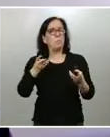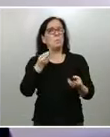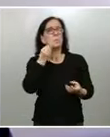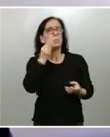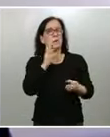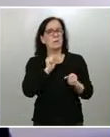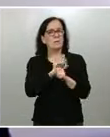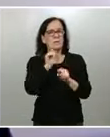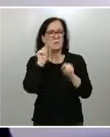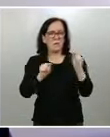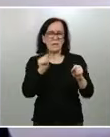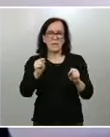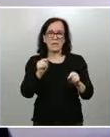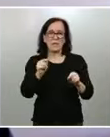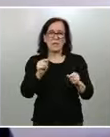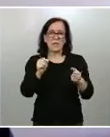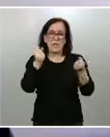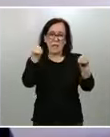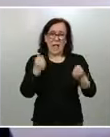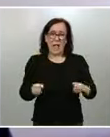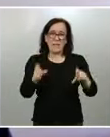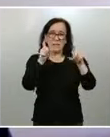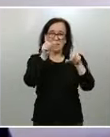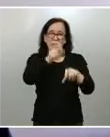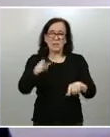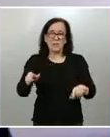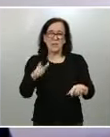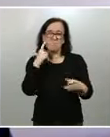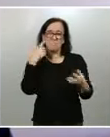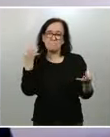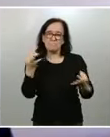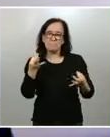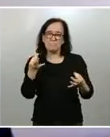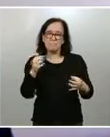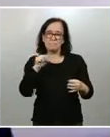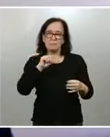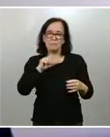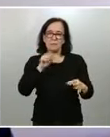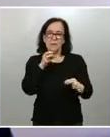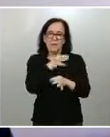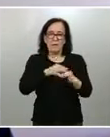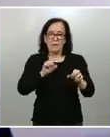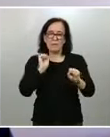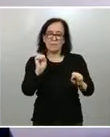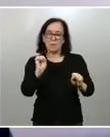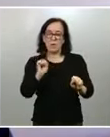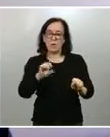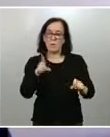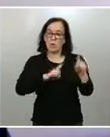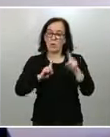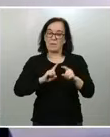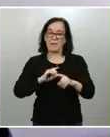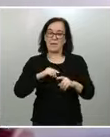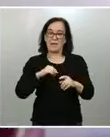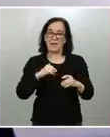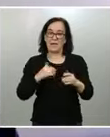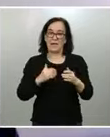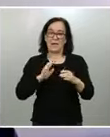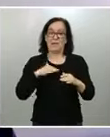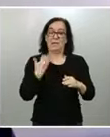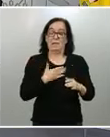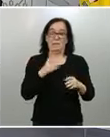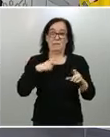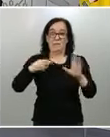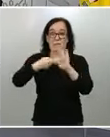las autoridades expresan el temor a que la falta de inmunidad pueda suponer un problema añadido después en esta fase de descarte des escalado la